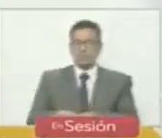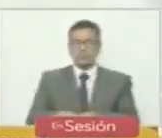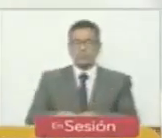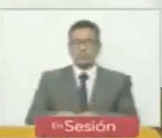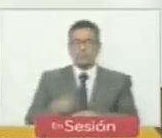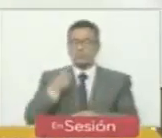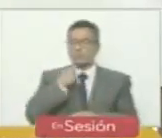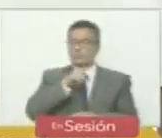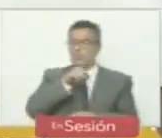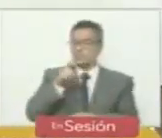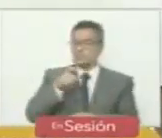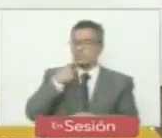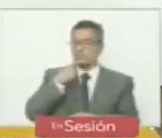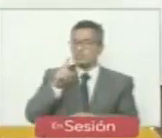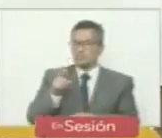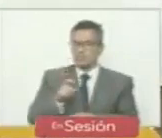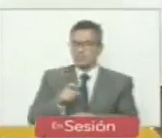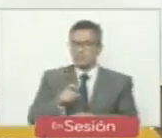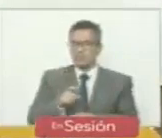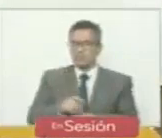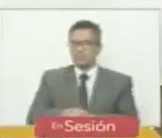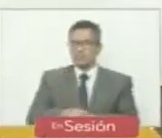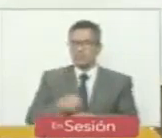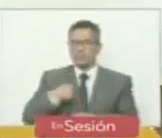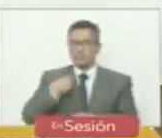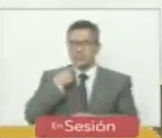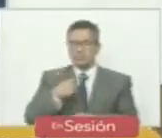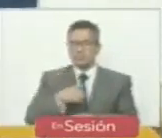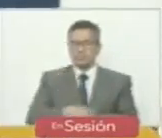les pregunte y le diga